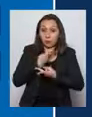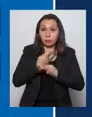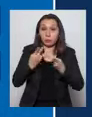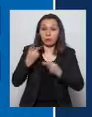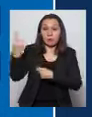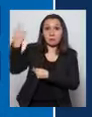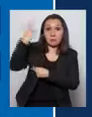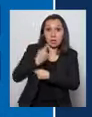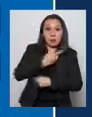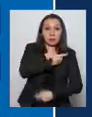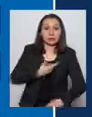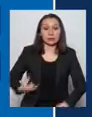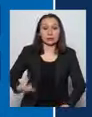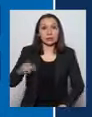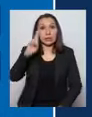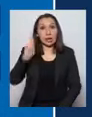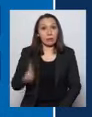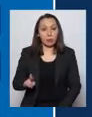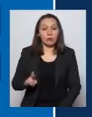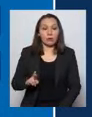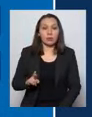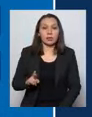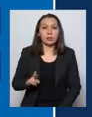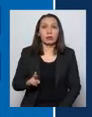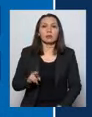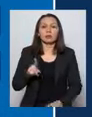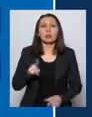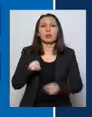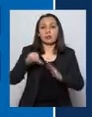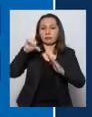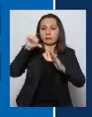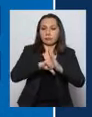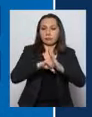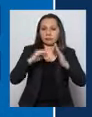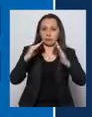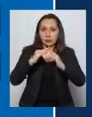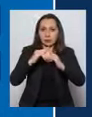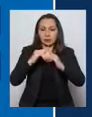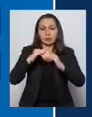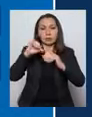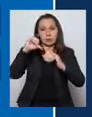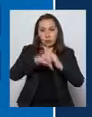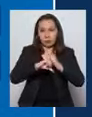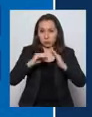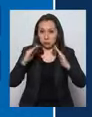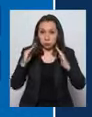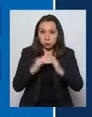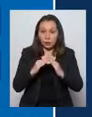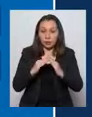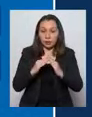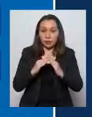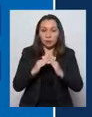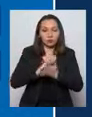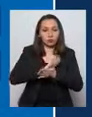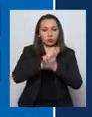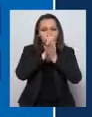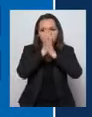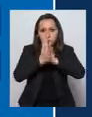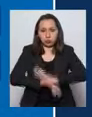por instrucción del presidente de la república es una cuarentena cuarentena perdón total